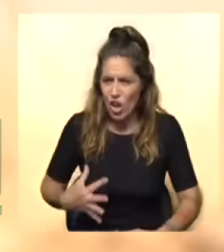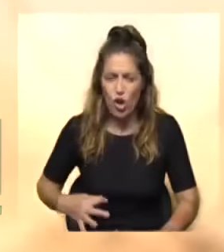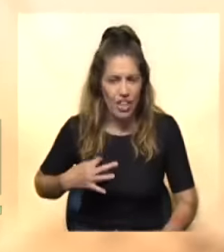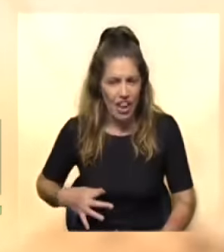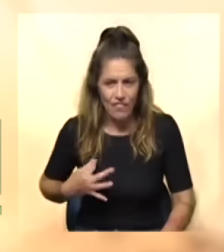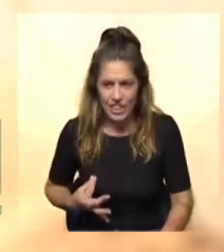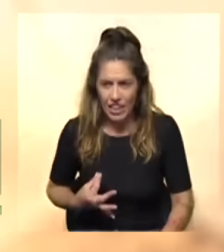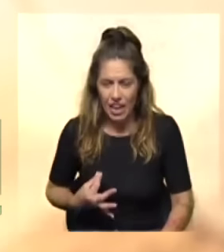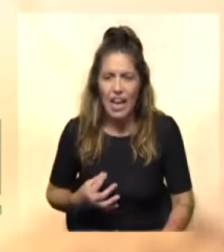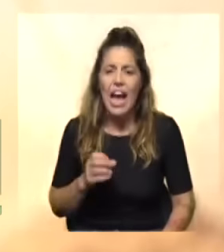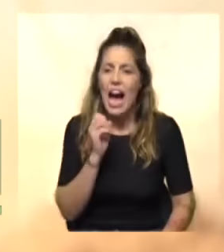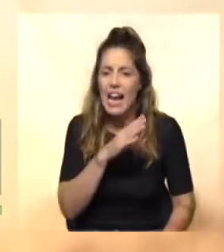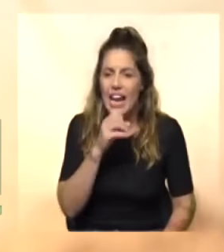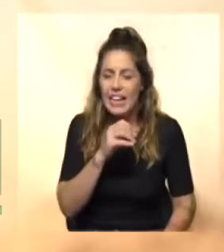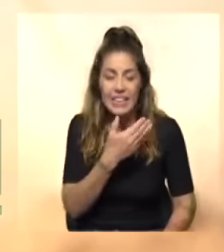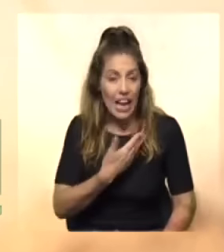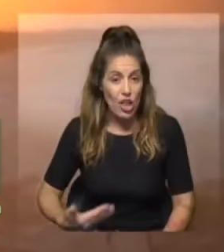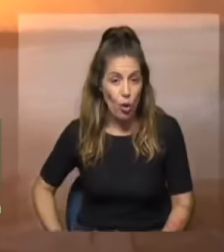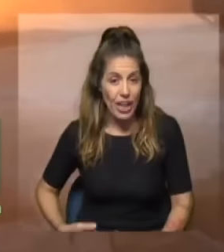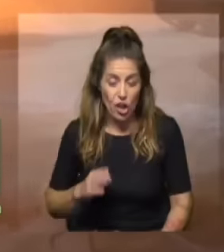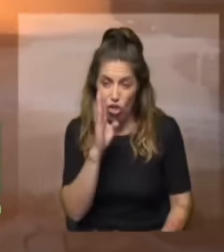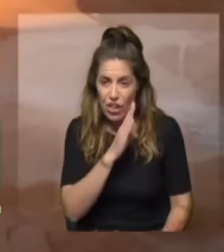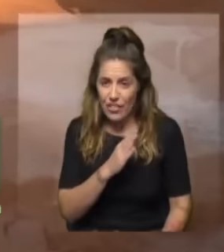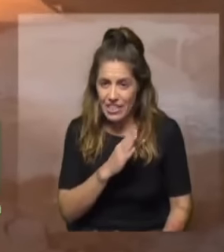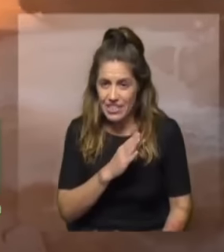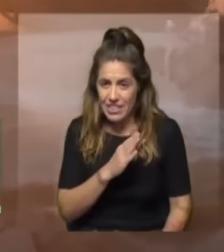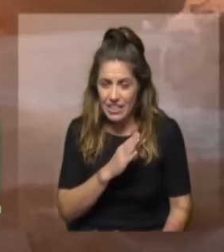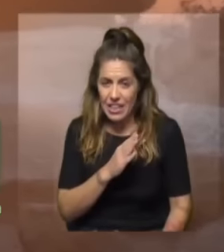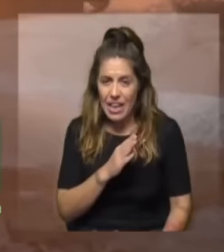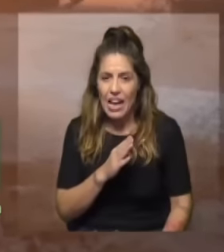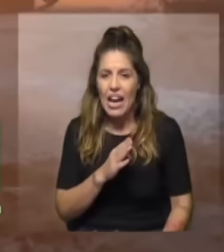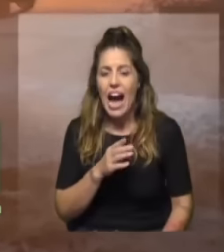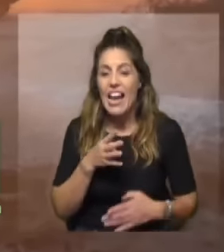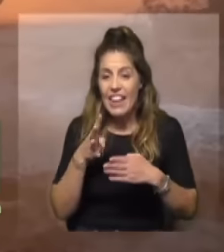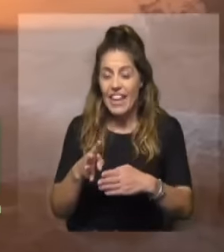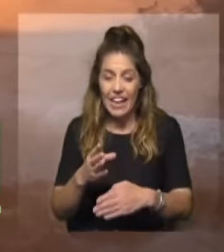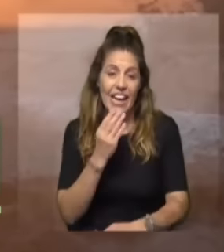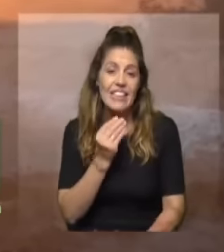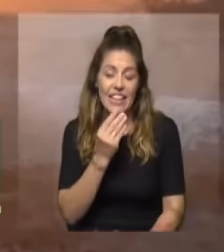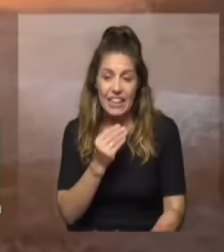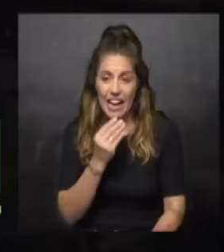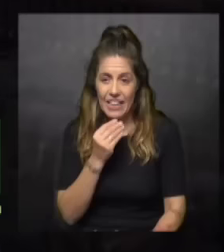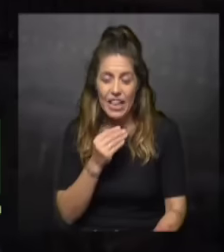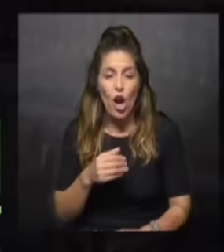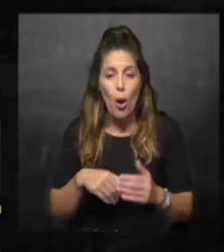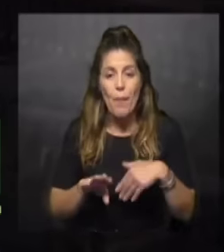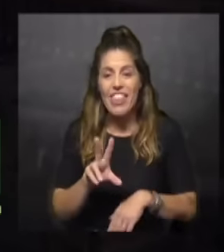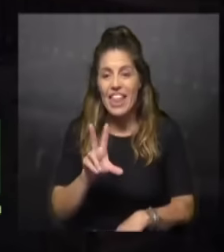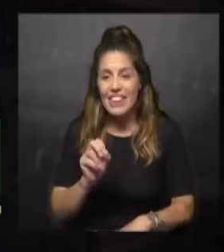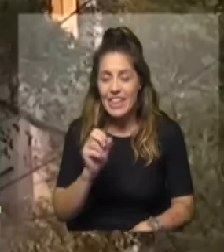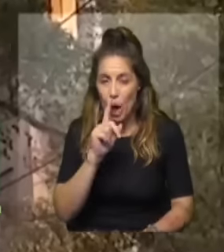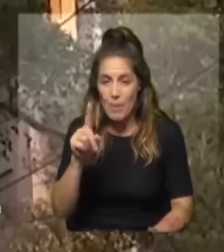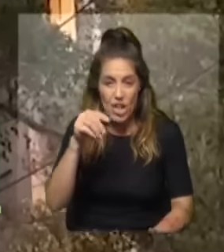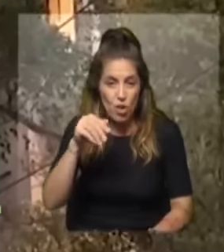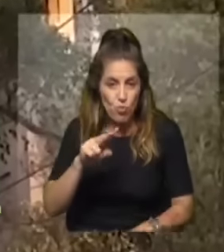humana a las críticas del gobierno de Lula da Silva a la ofensiva militar israelí en gaza que deja más de 30,000